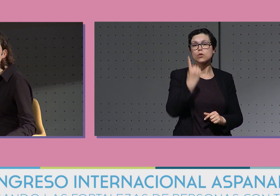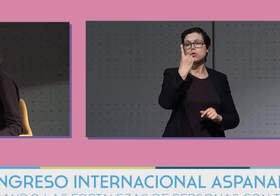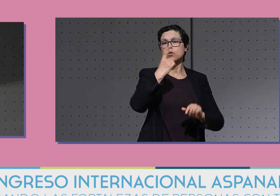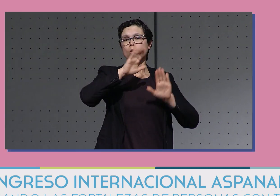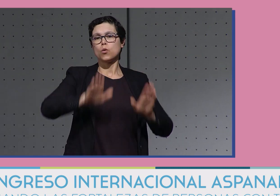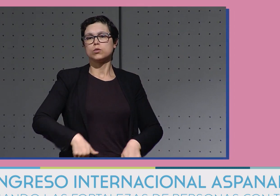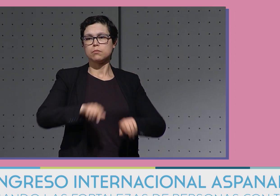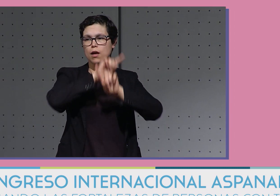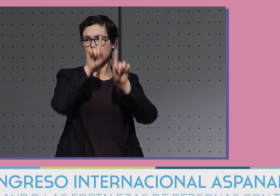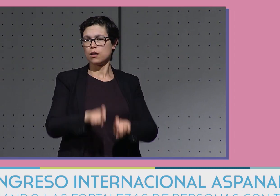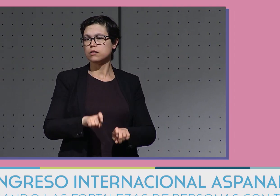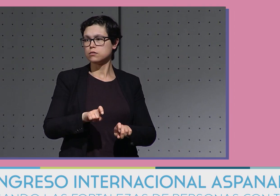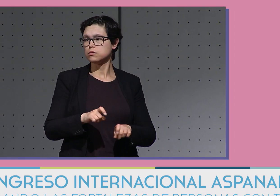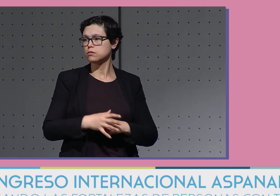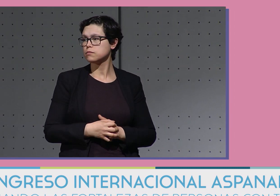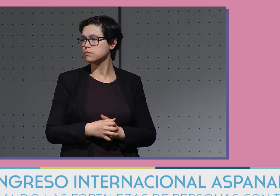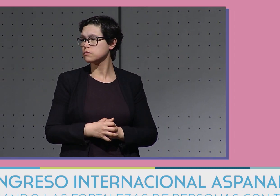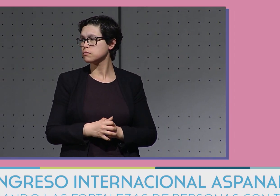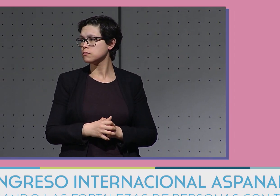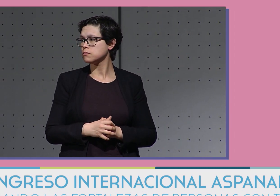Una última pregunta, ¿podría ser?